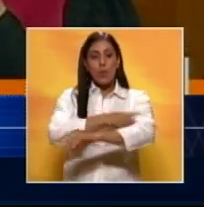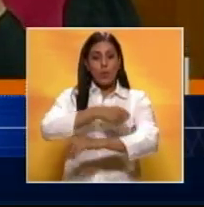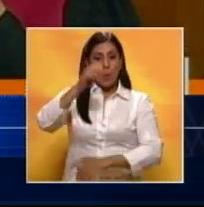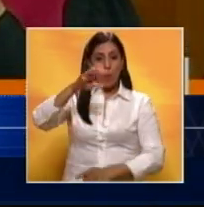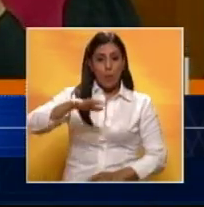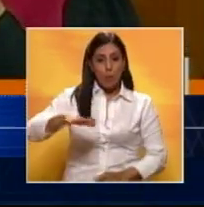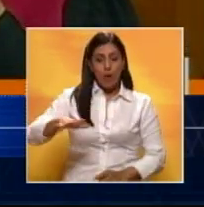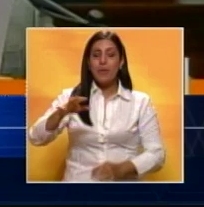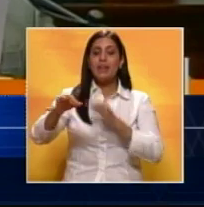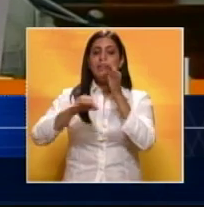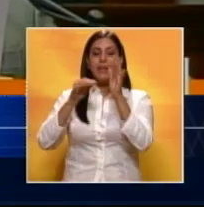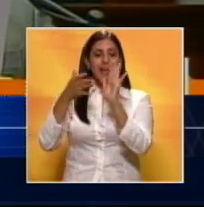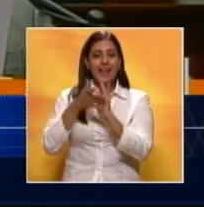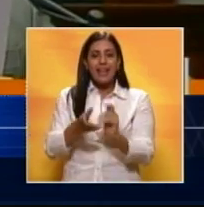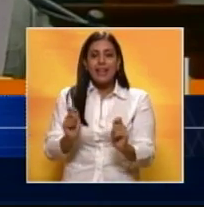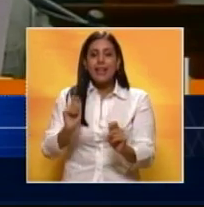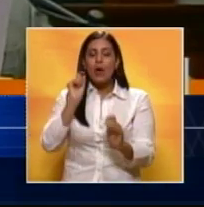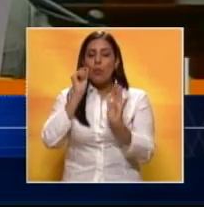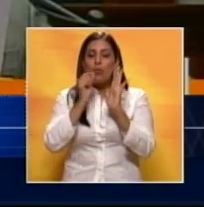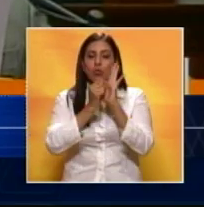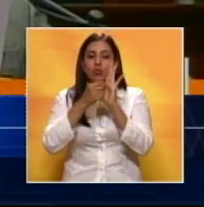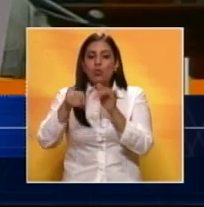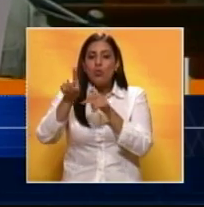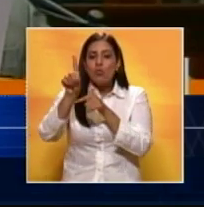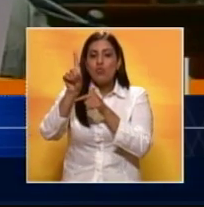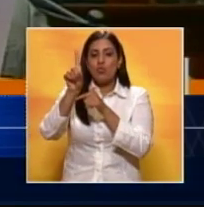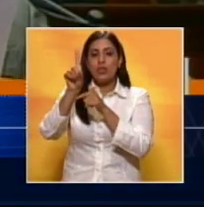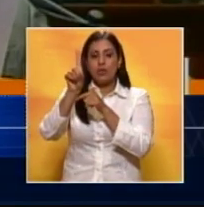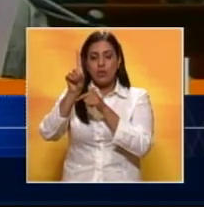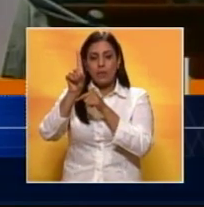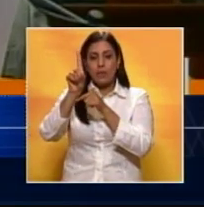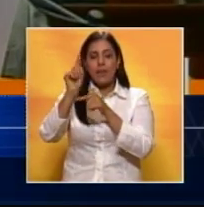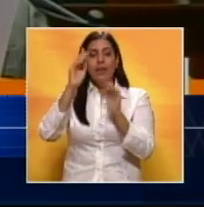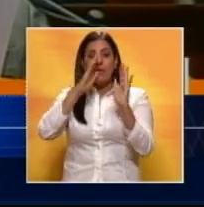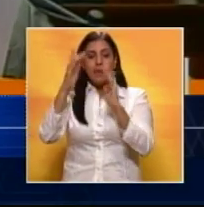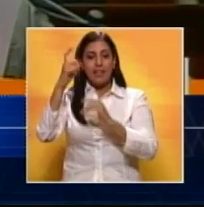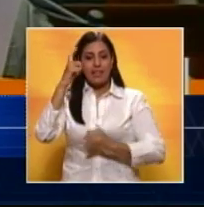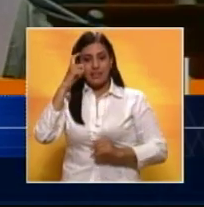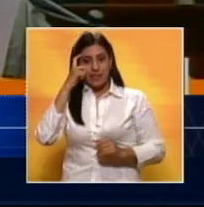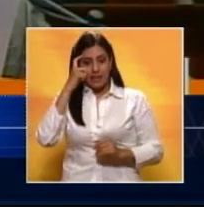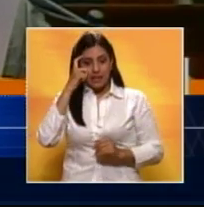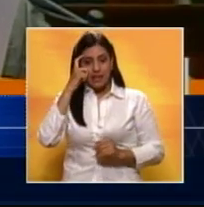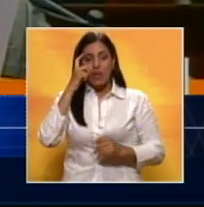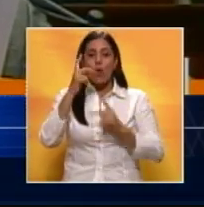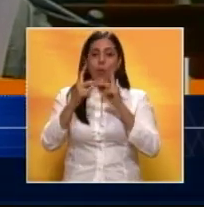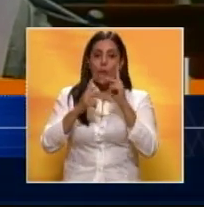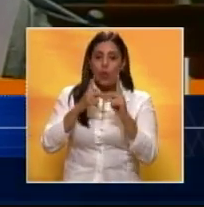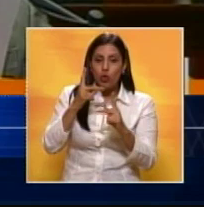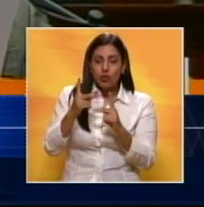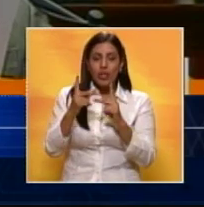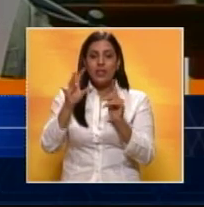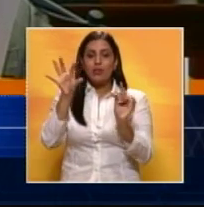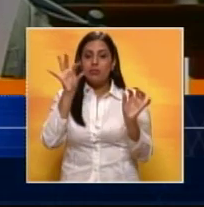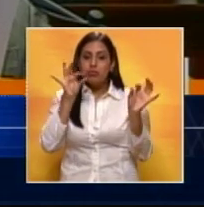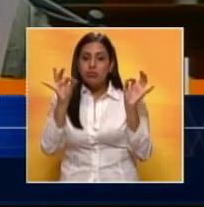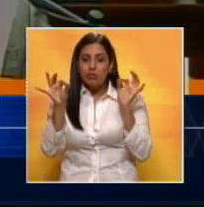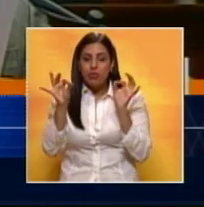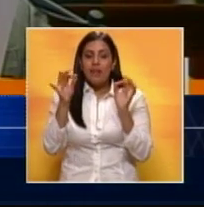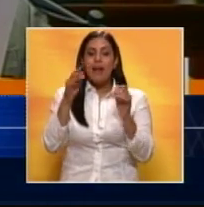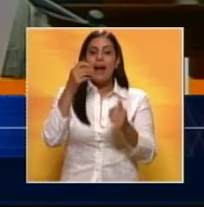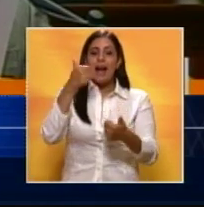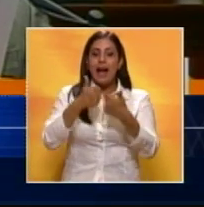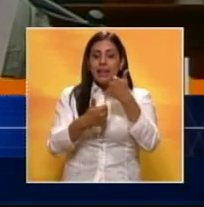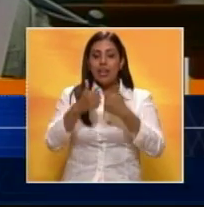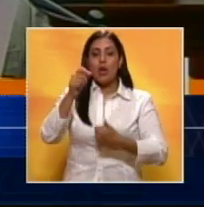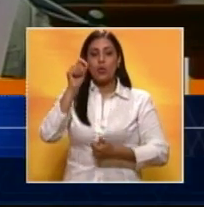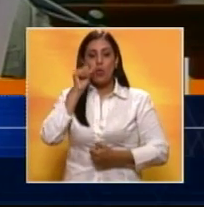Ciudadano, a fin de tratar como punto único de agenda del día proceso de preselección de los